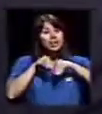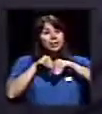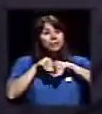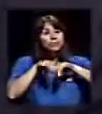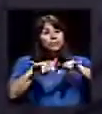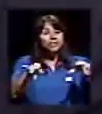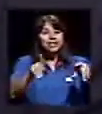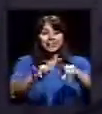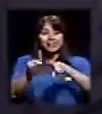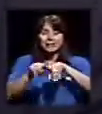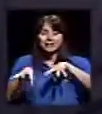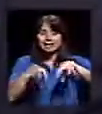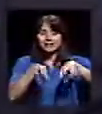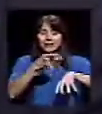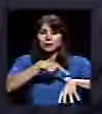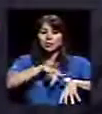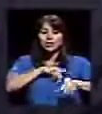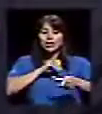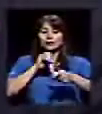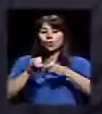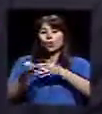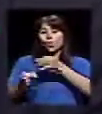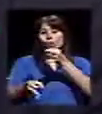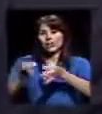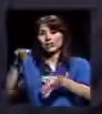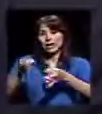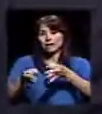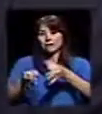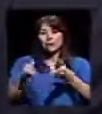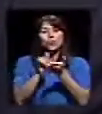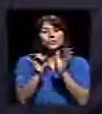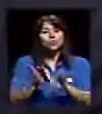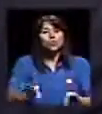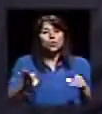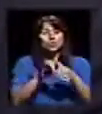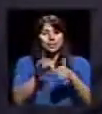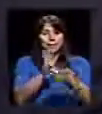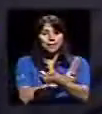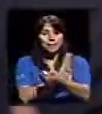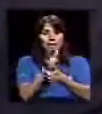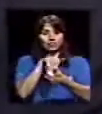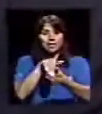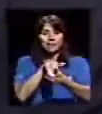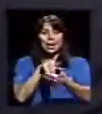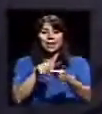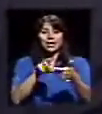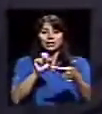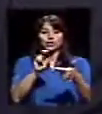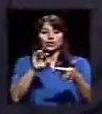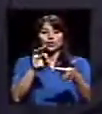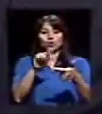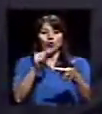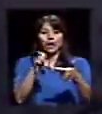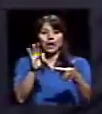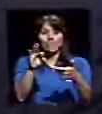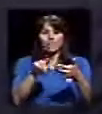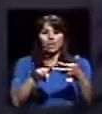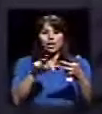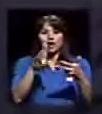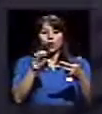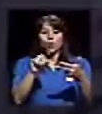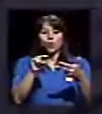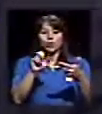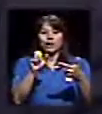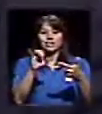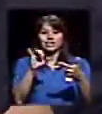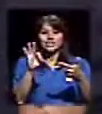sea jurídicas. De ahí la importancia de que el Banco Central, el CONACYF, la SUGEF se manifiesten en los foros democráticos de este